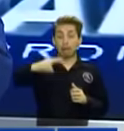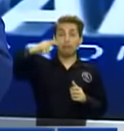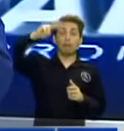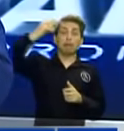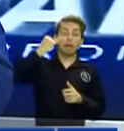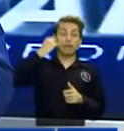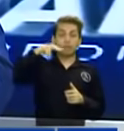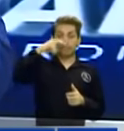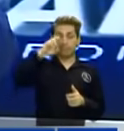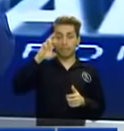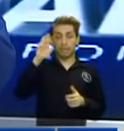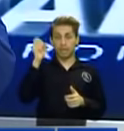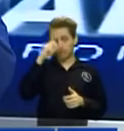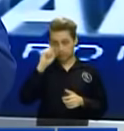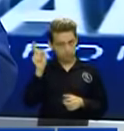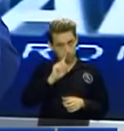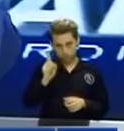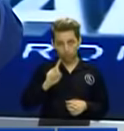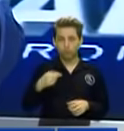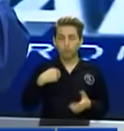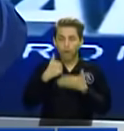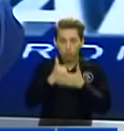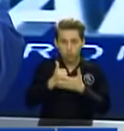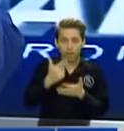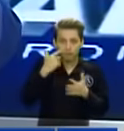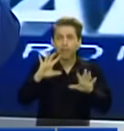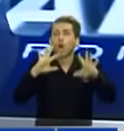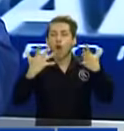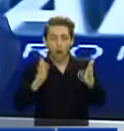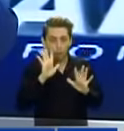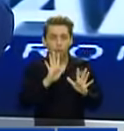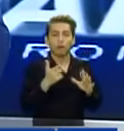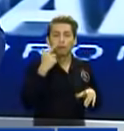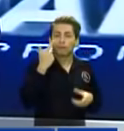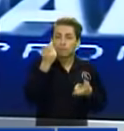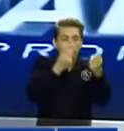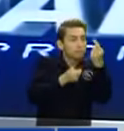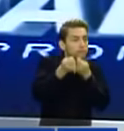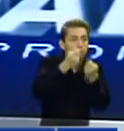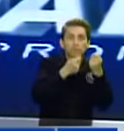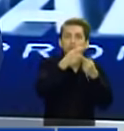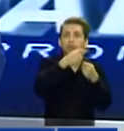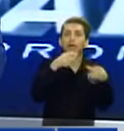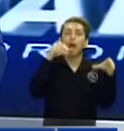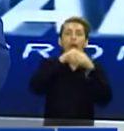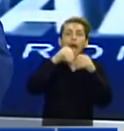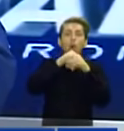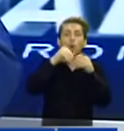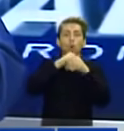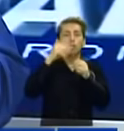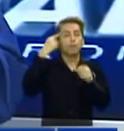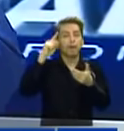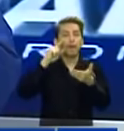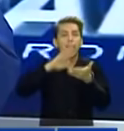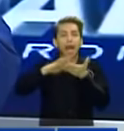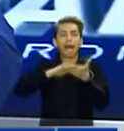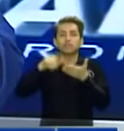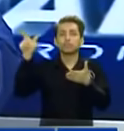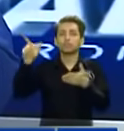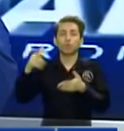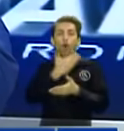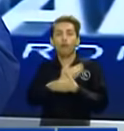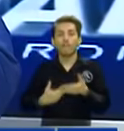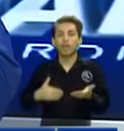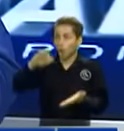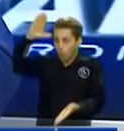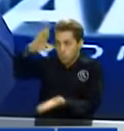ayudarlos financieramente. ¿De dónde lo vamos a hacer? Con recursos, ahorro de los gastos que nos vamos a ahorrar en el Estado para principiar